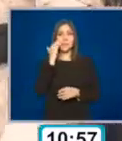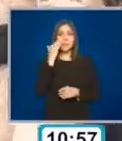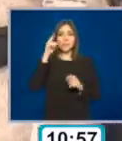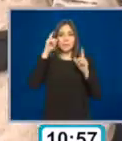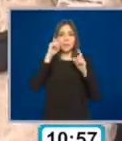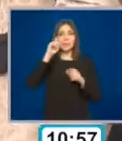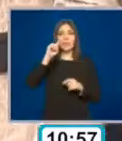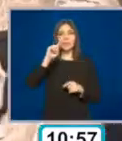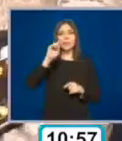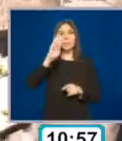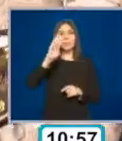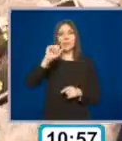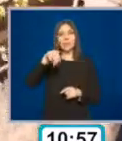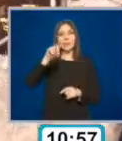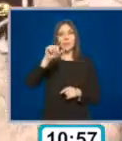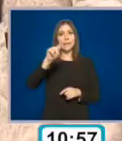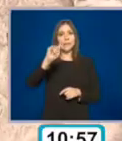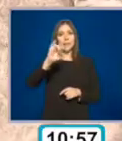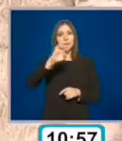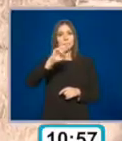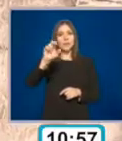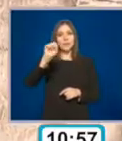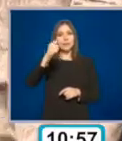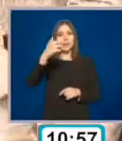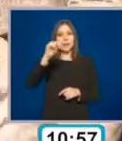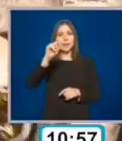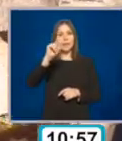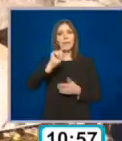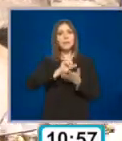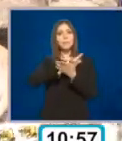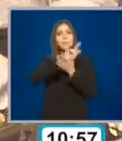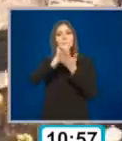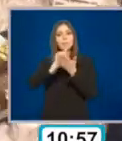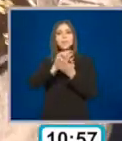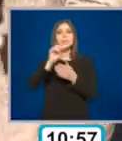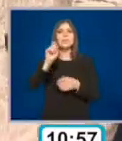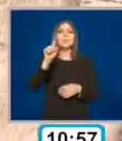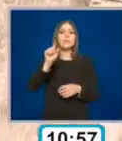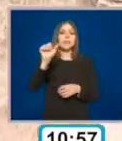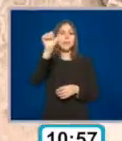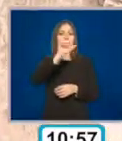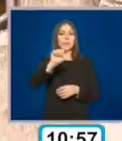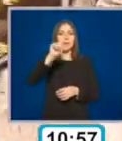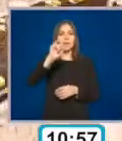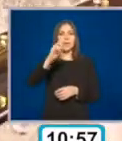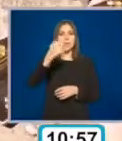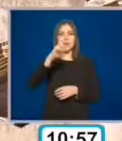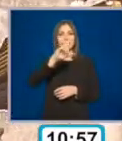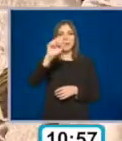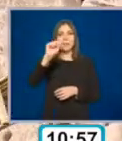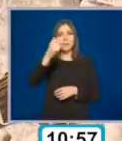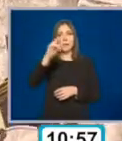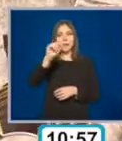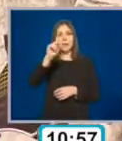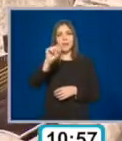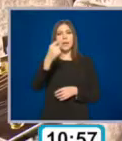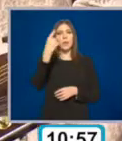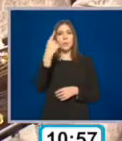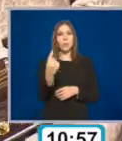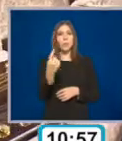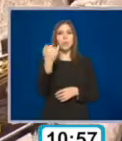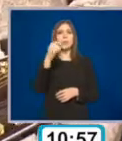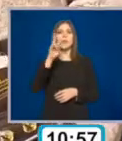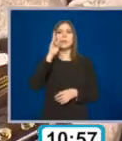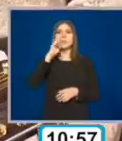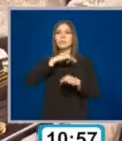Banda Tierra Sagrada. El Twitter es @Tierra Sagrada 1 con número. Y el canal oficial de YouTube es Remix Music. Ahí para que chequen todos los